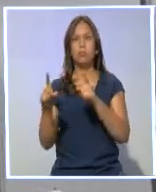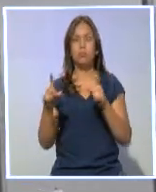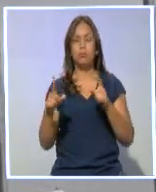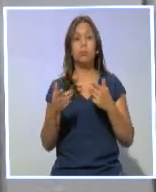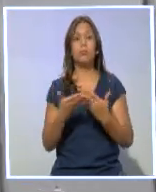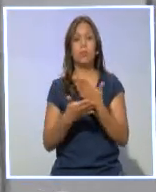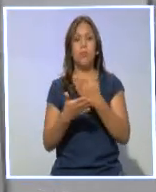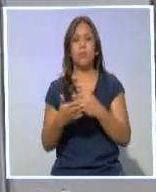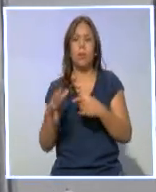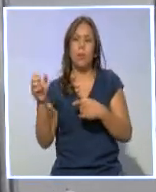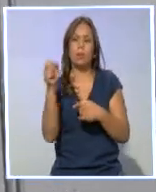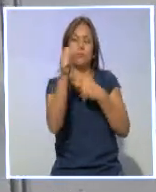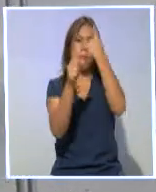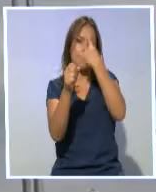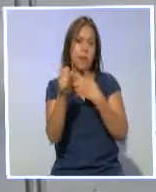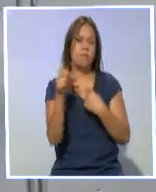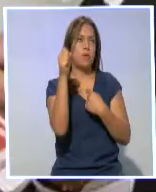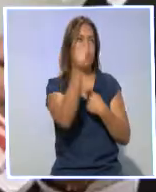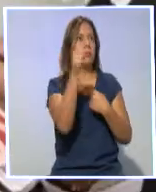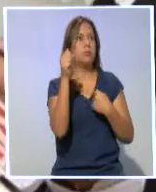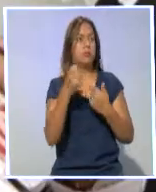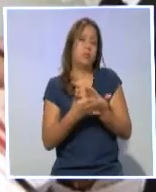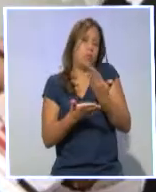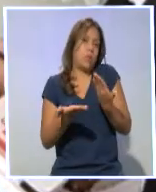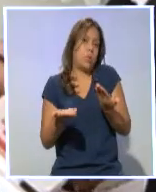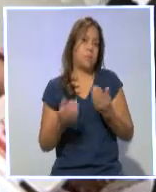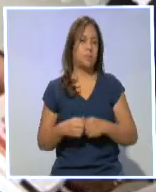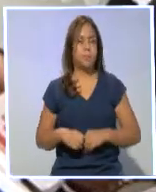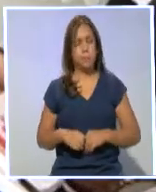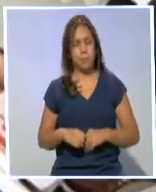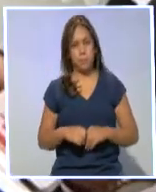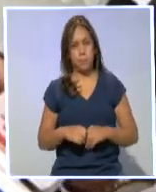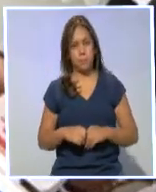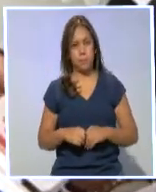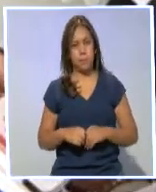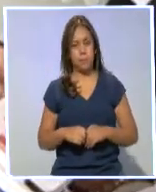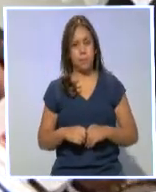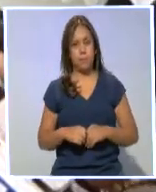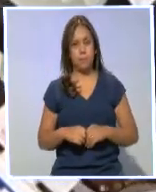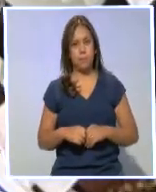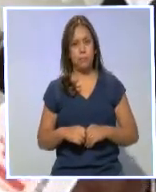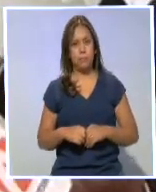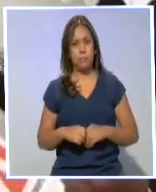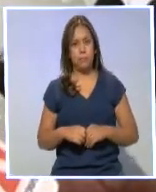una nueva opción, una nueva solicitud de beneplácito.